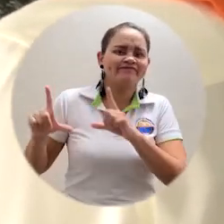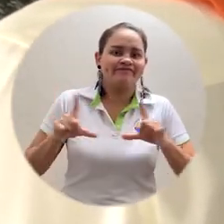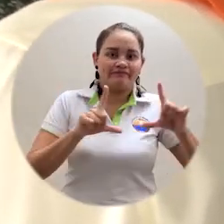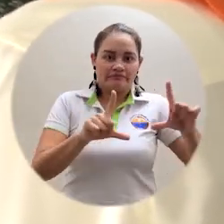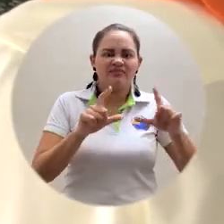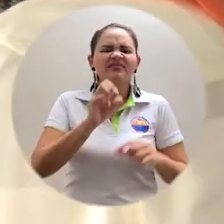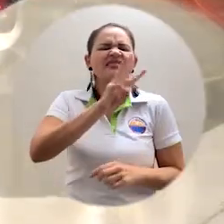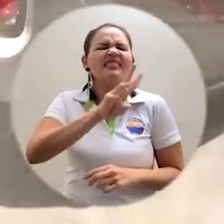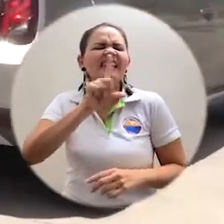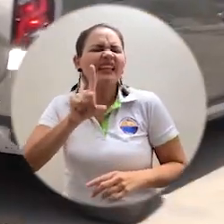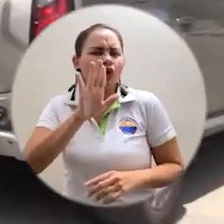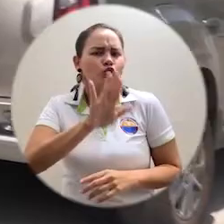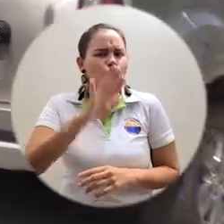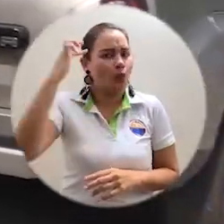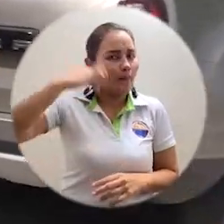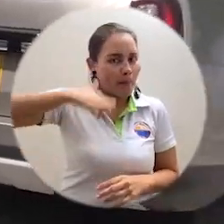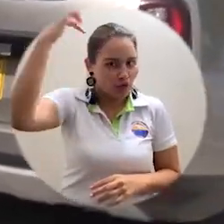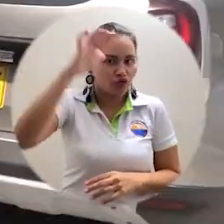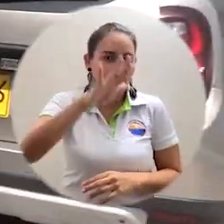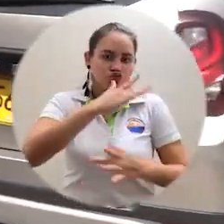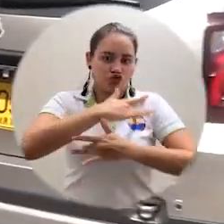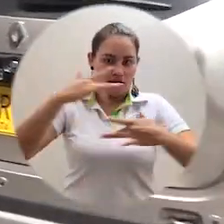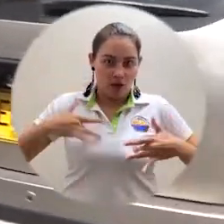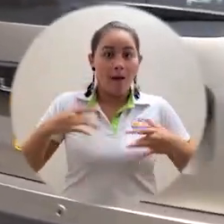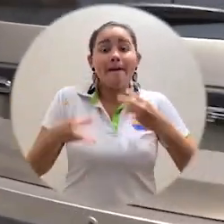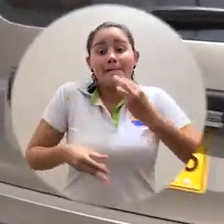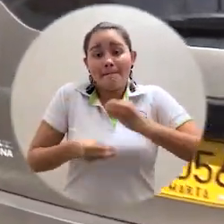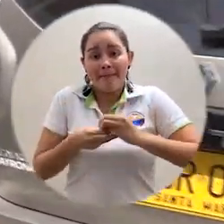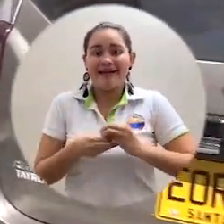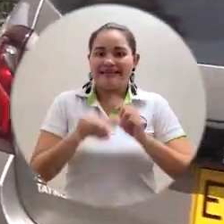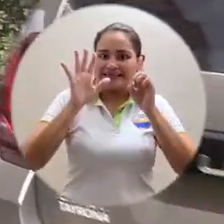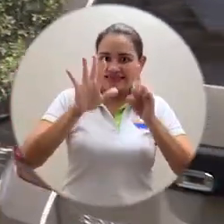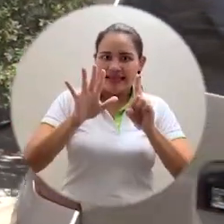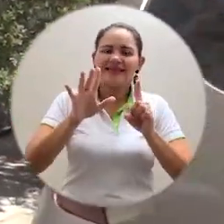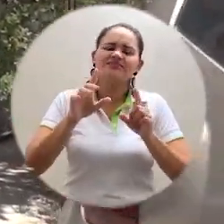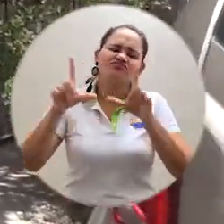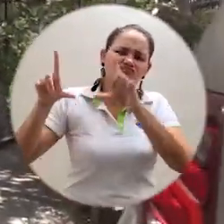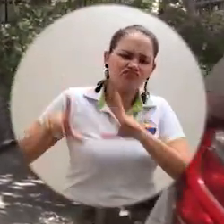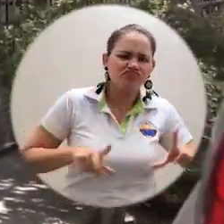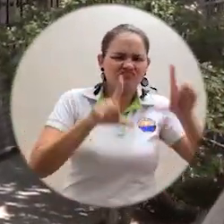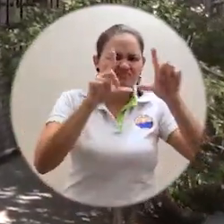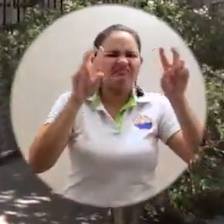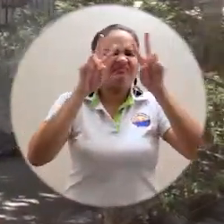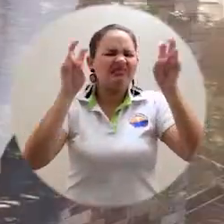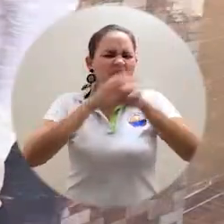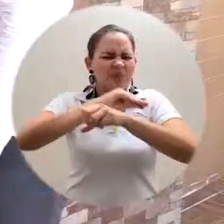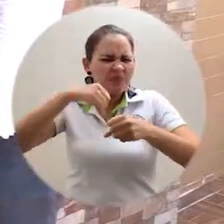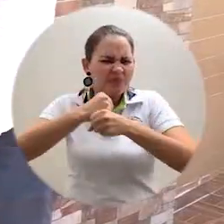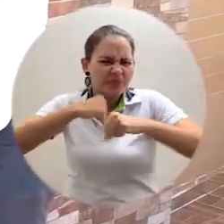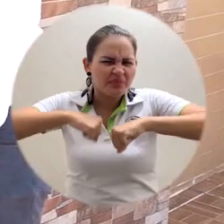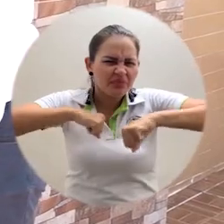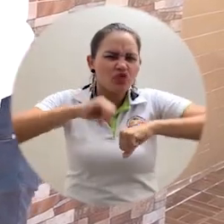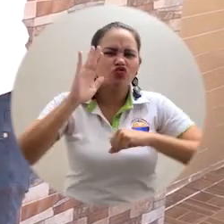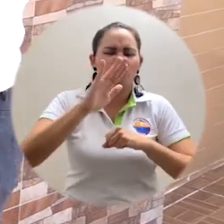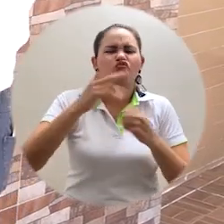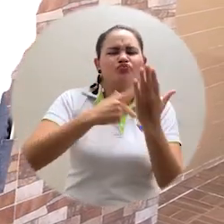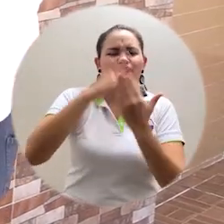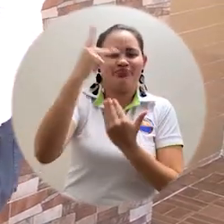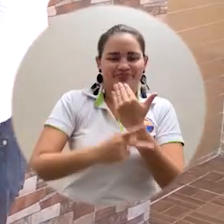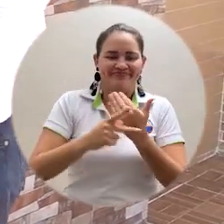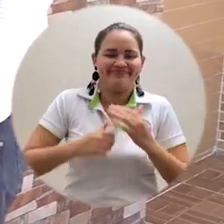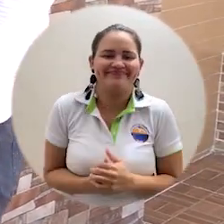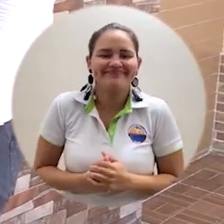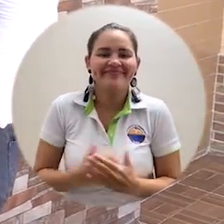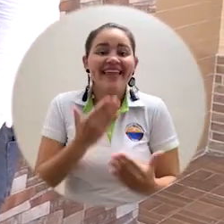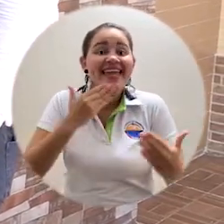está conformado por 31 profesionales en distintas áreas de la salud, ingeniería y humanidades, así como 6 especialistas en